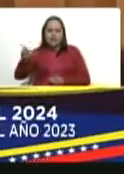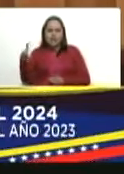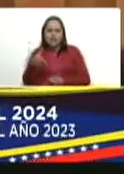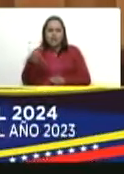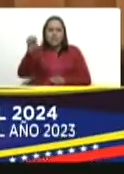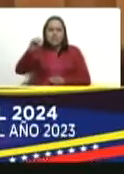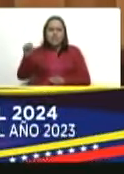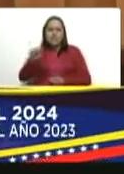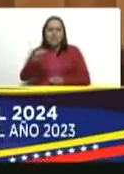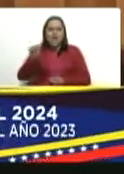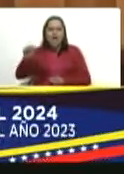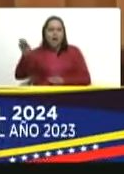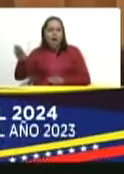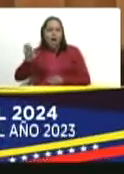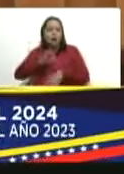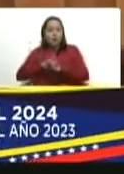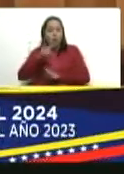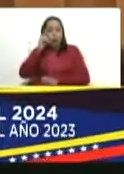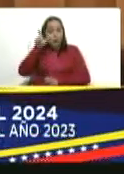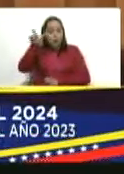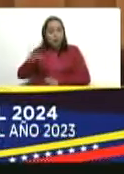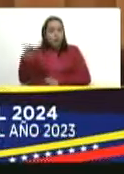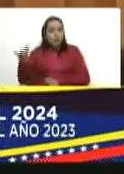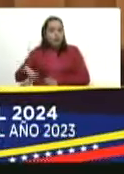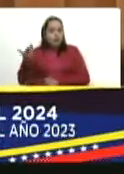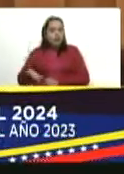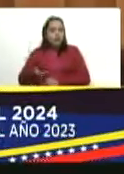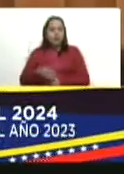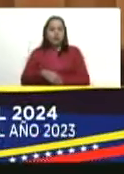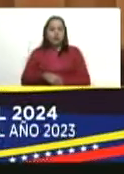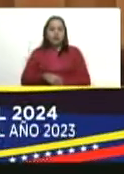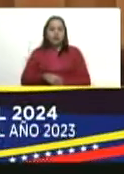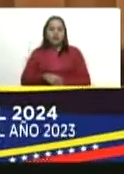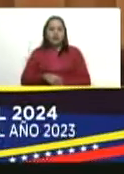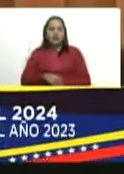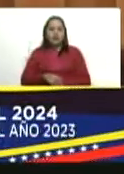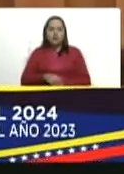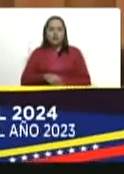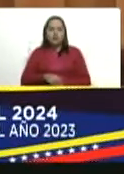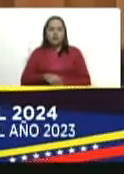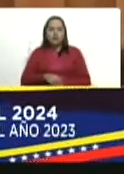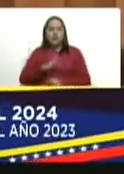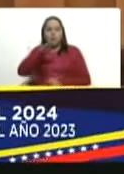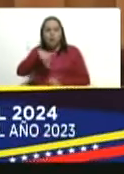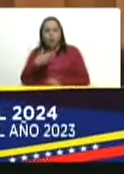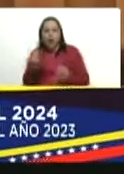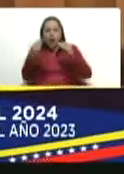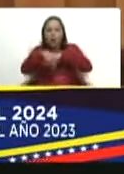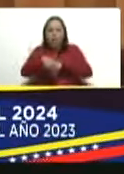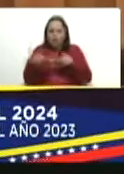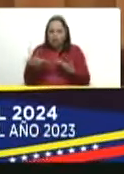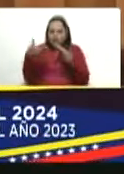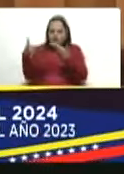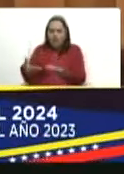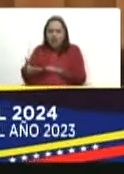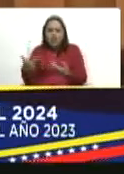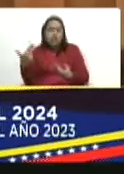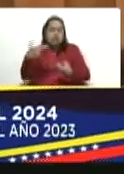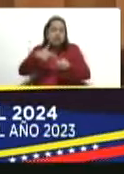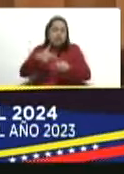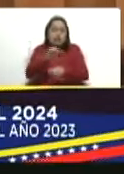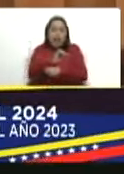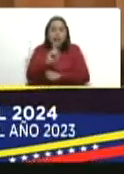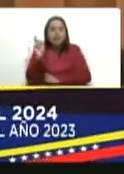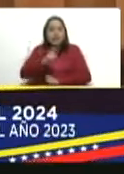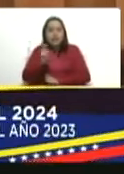porque era el hombre clave para entonces, para triangular y traer la gasolina que